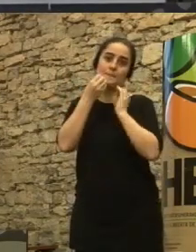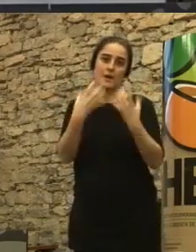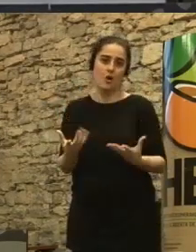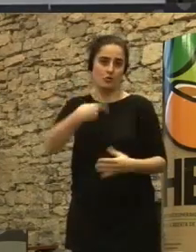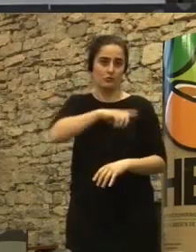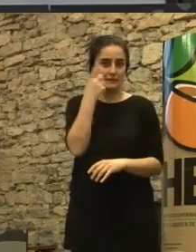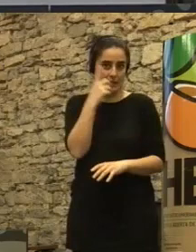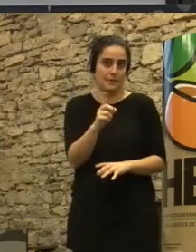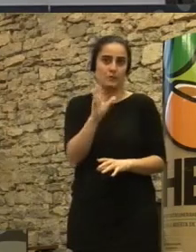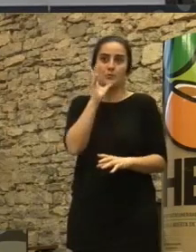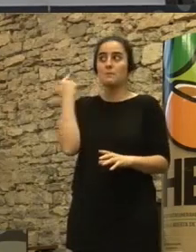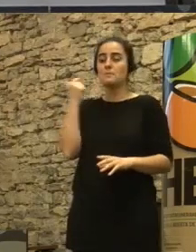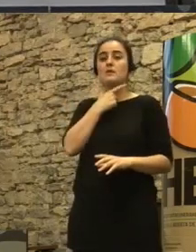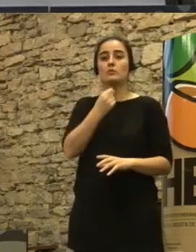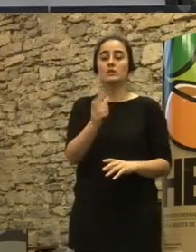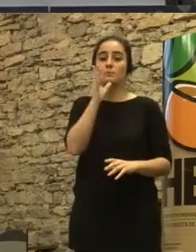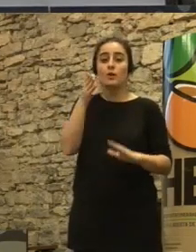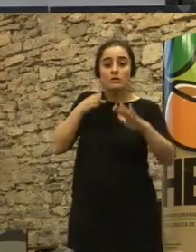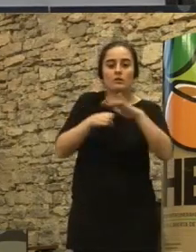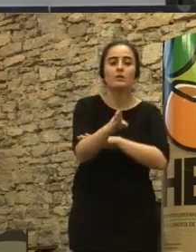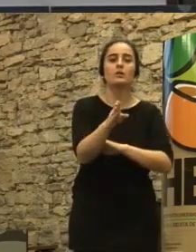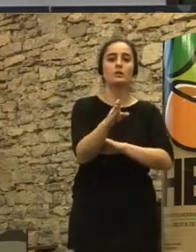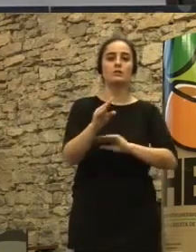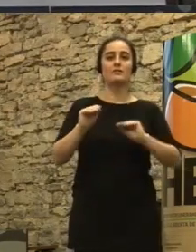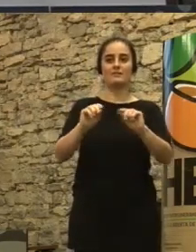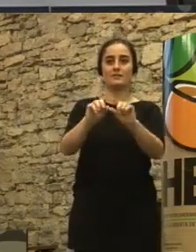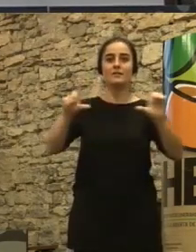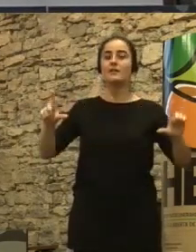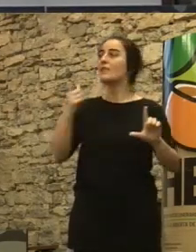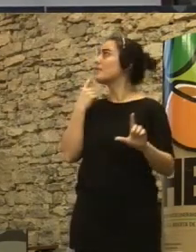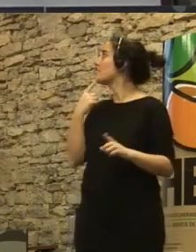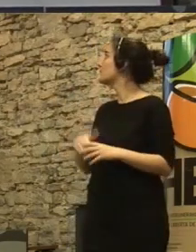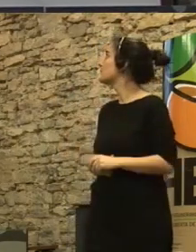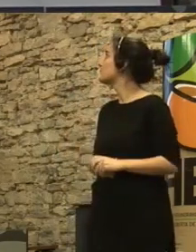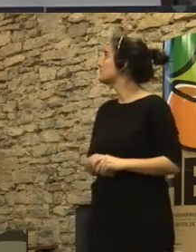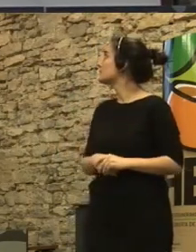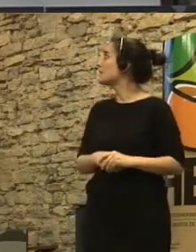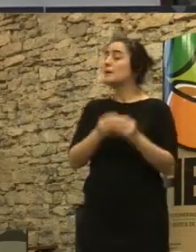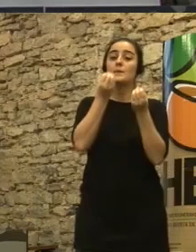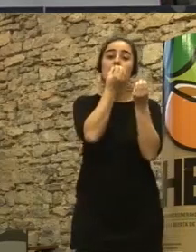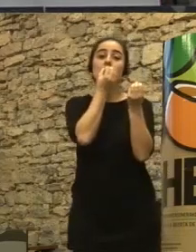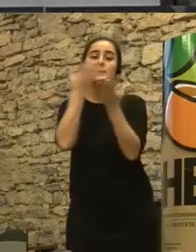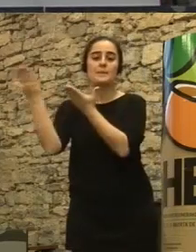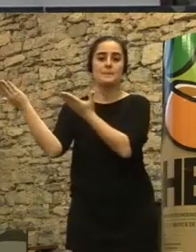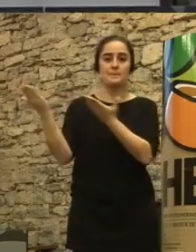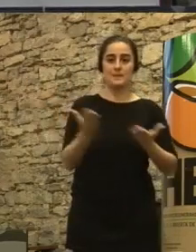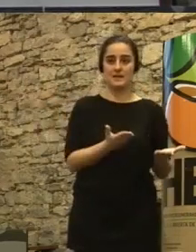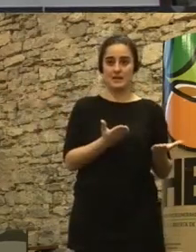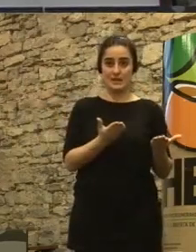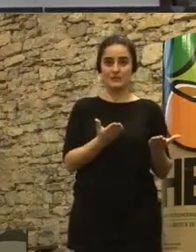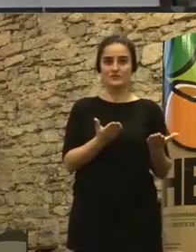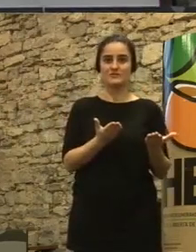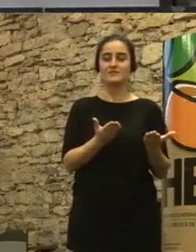mucho esto, porque entras en SAP y nada más entrar dice... bienvenidos a Autism at